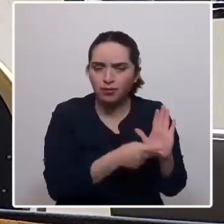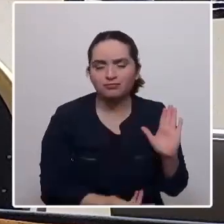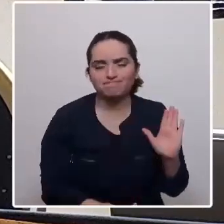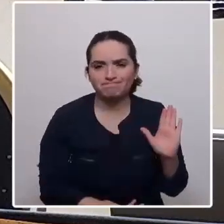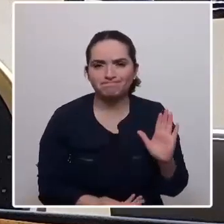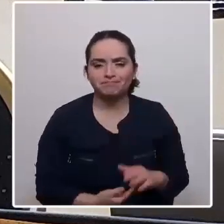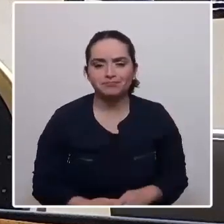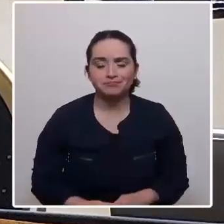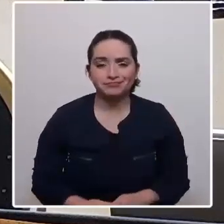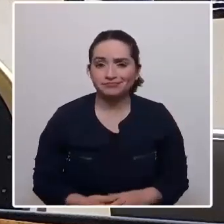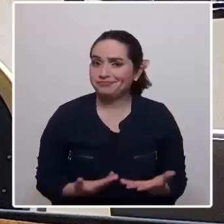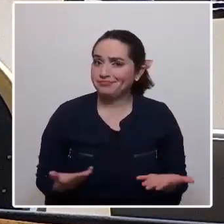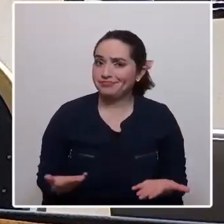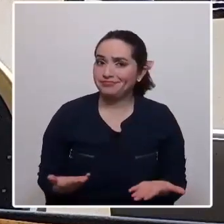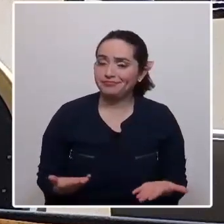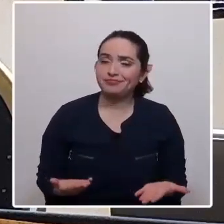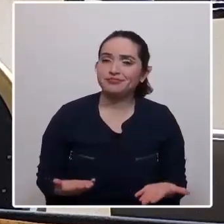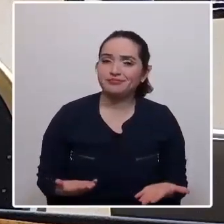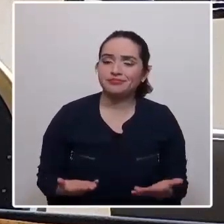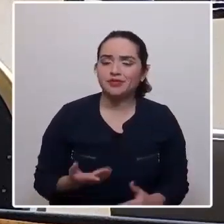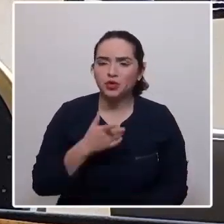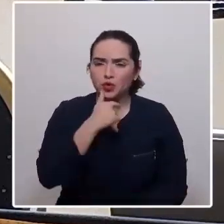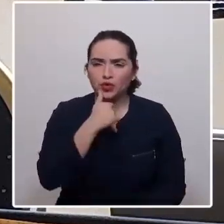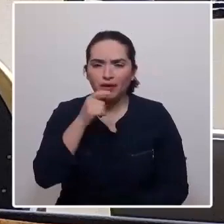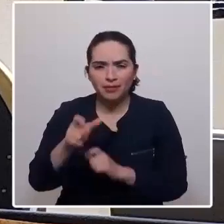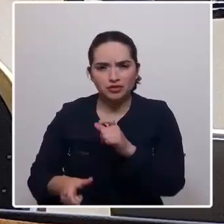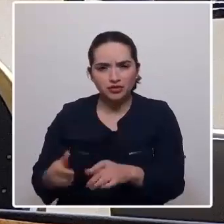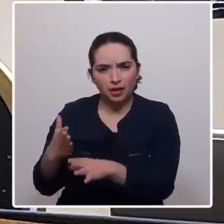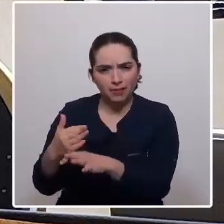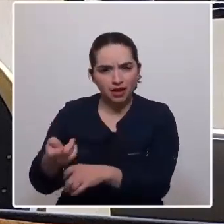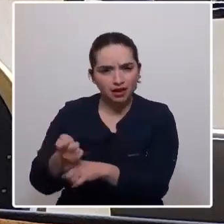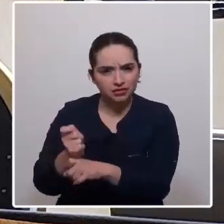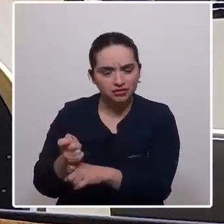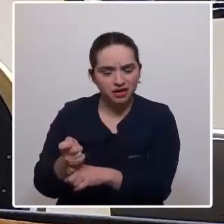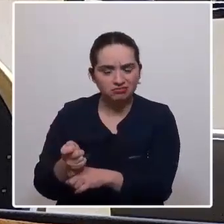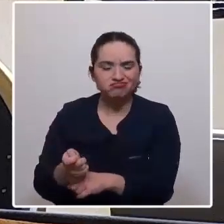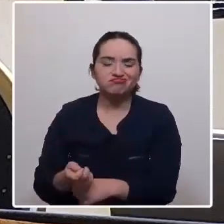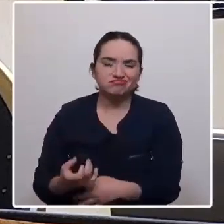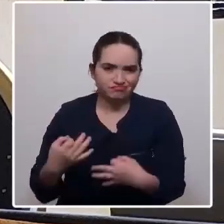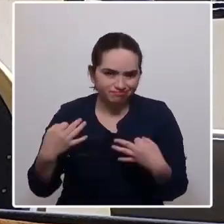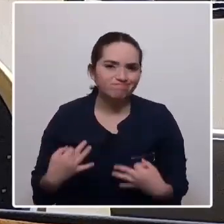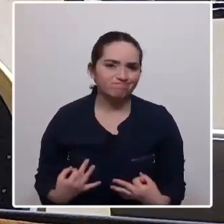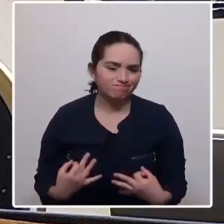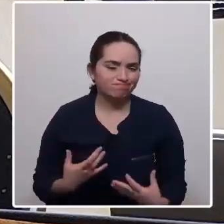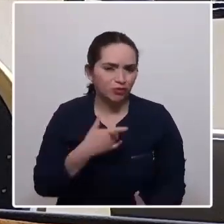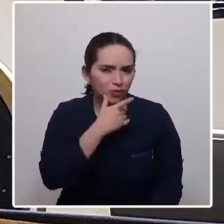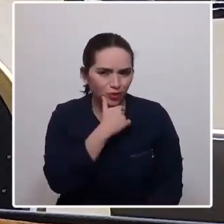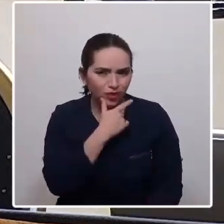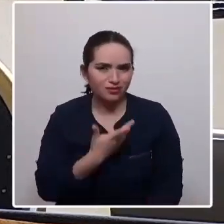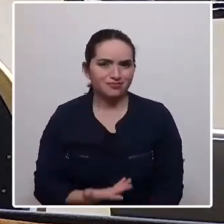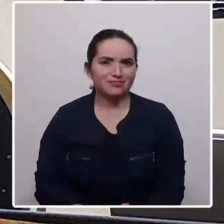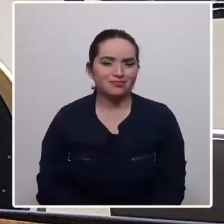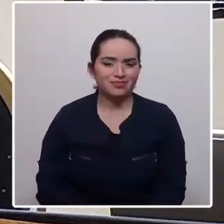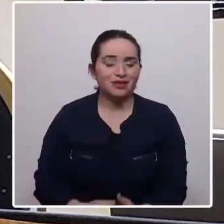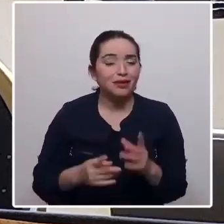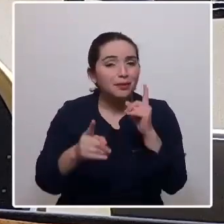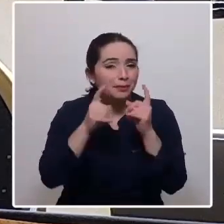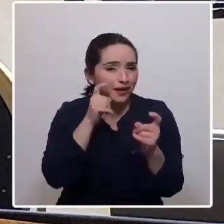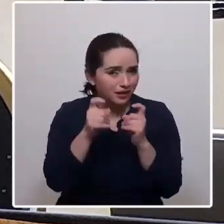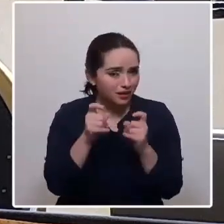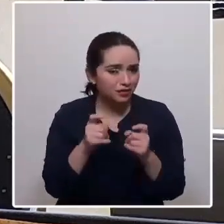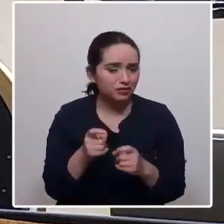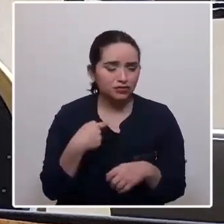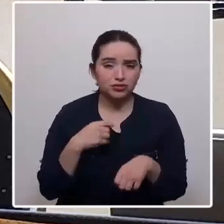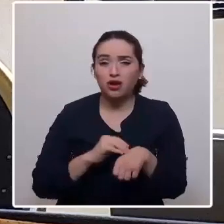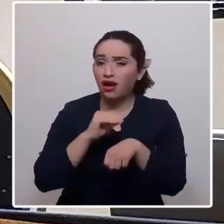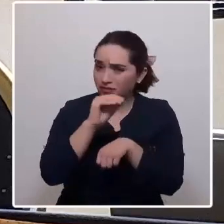¿cierto?, de no ser así, la inquietud de la pesca artesanal, lógicamente que se hace evidente, y hay un peligro, ¿cierto? La verdad es que yo llamo la